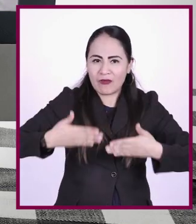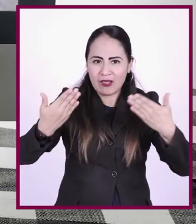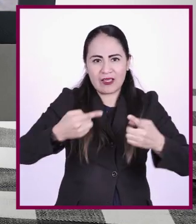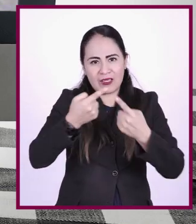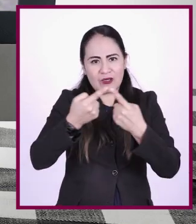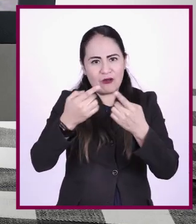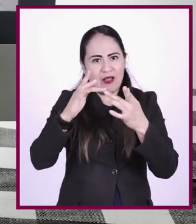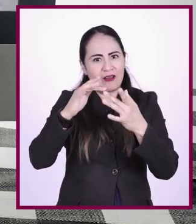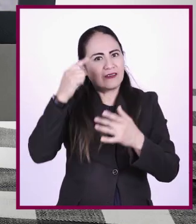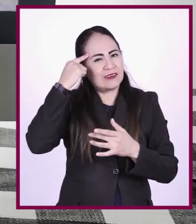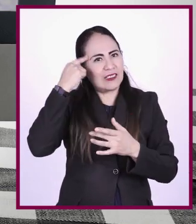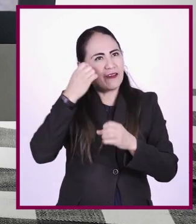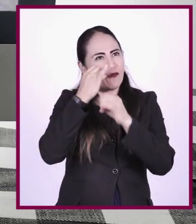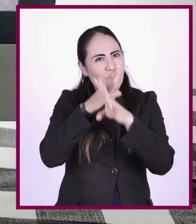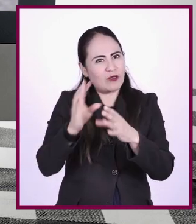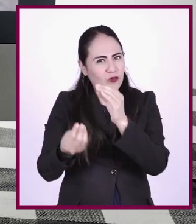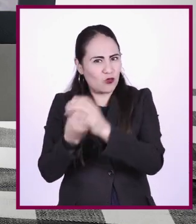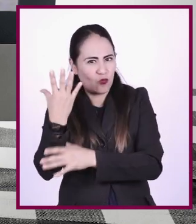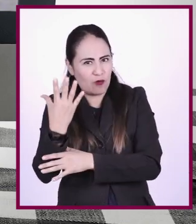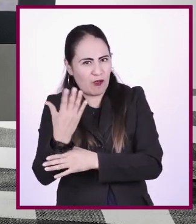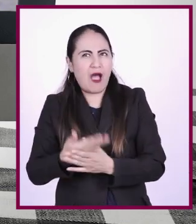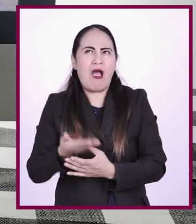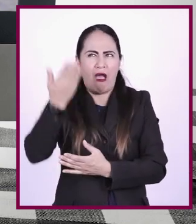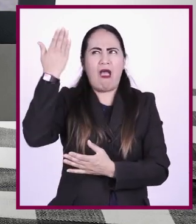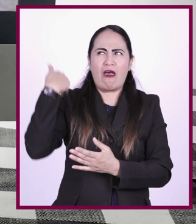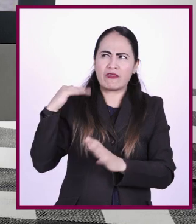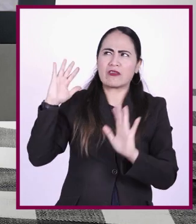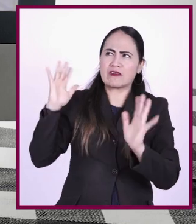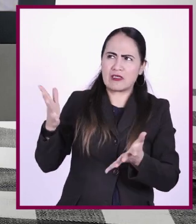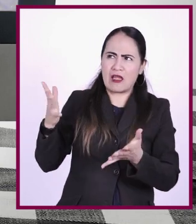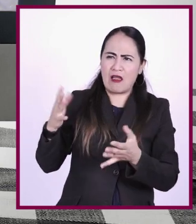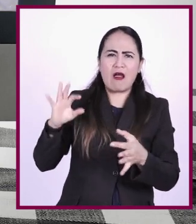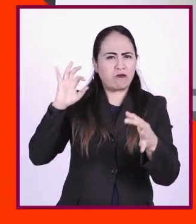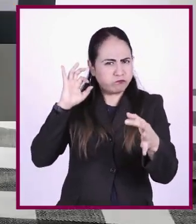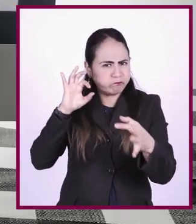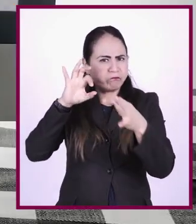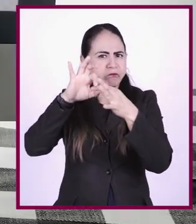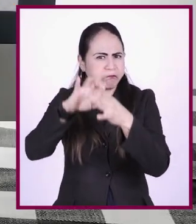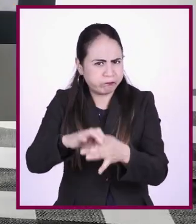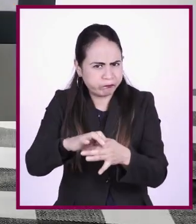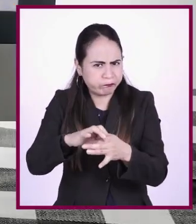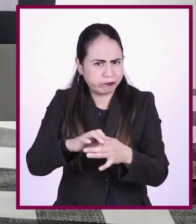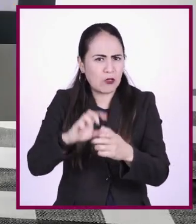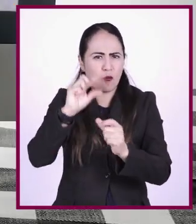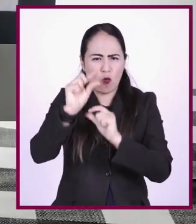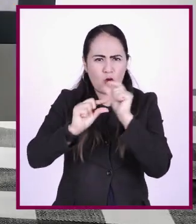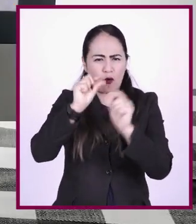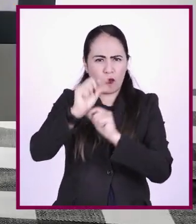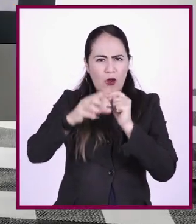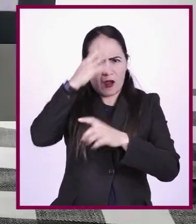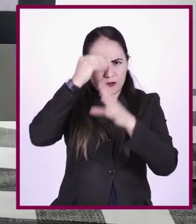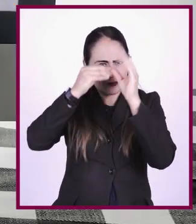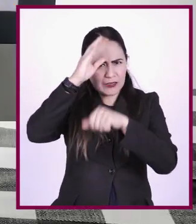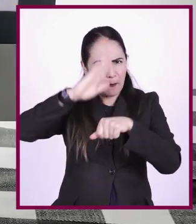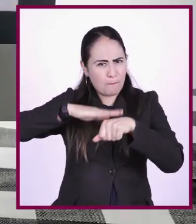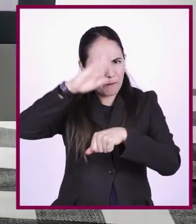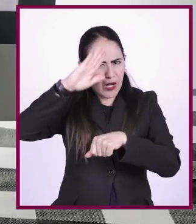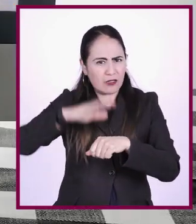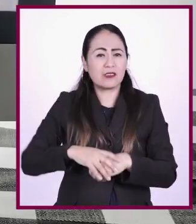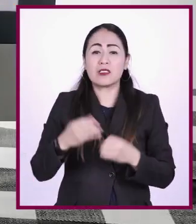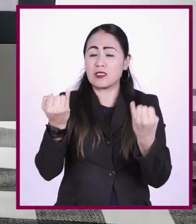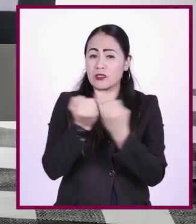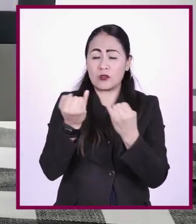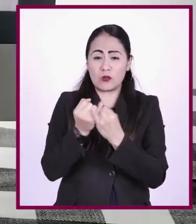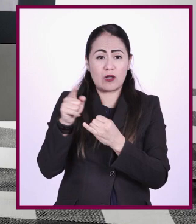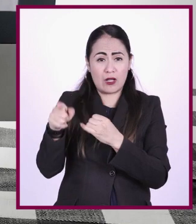información nueva y lo que ya sabemos, y nos permite andamiar nuestro aprendizaje. Y en general, en la investigación se ha encontrado que